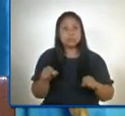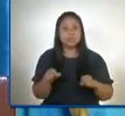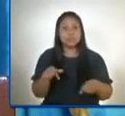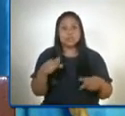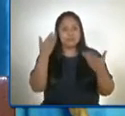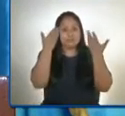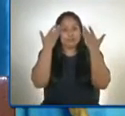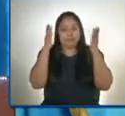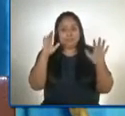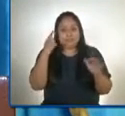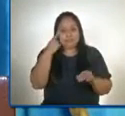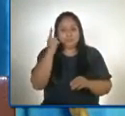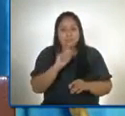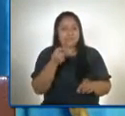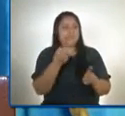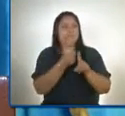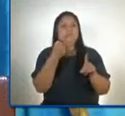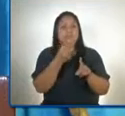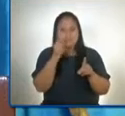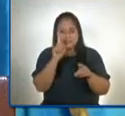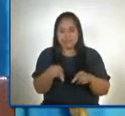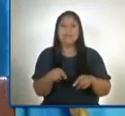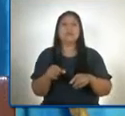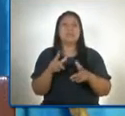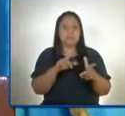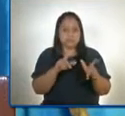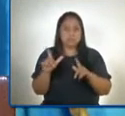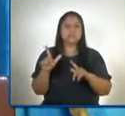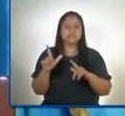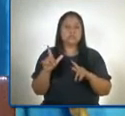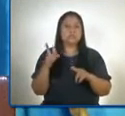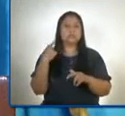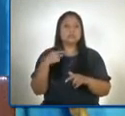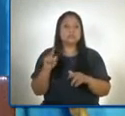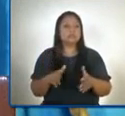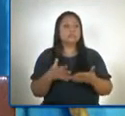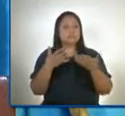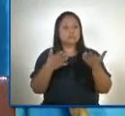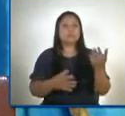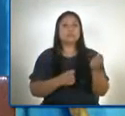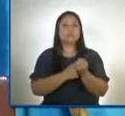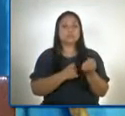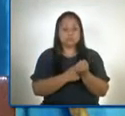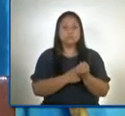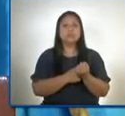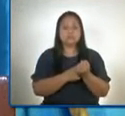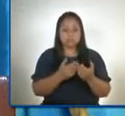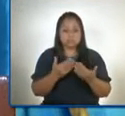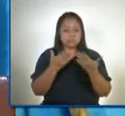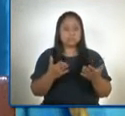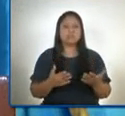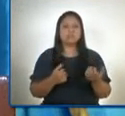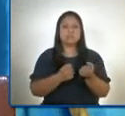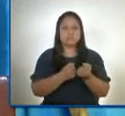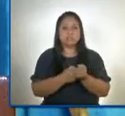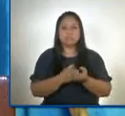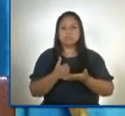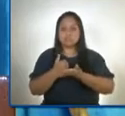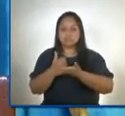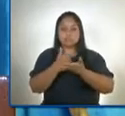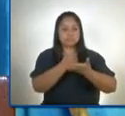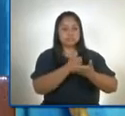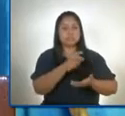predecir y que debemos también estar preparados para brindar el apoyo y brindar esa asistencia a las personas que así lo